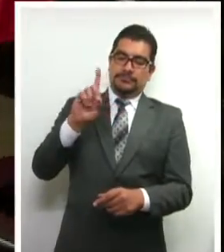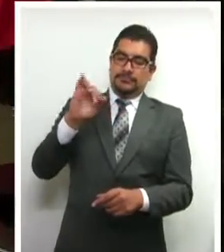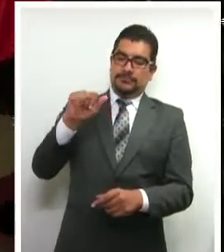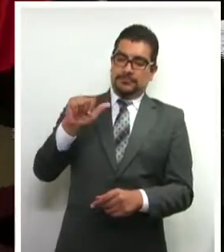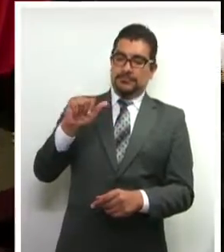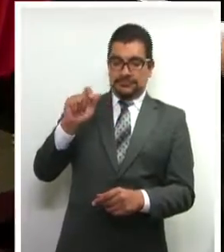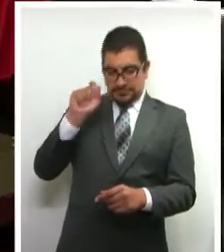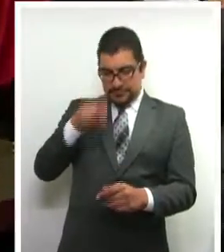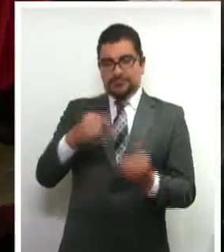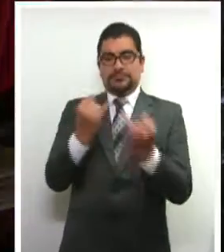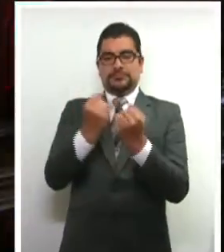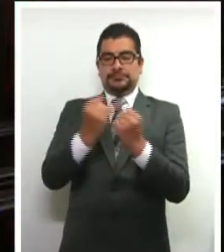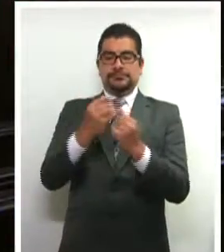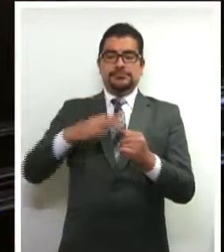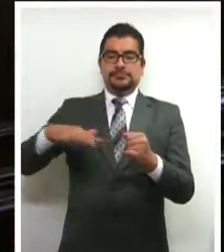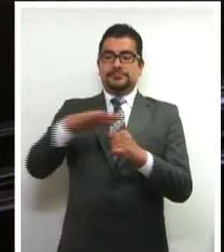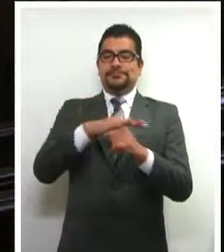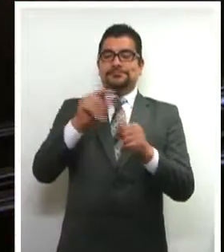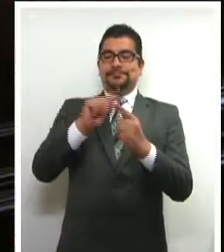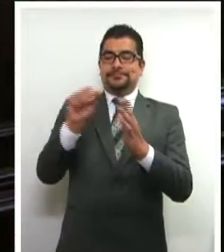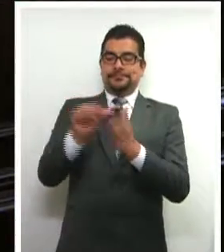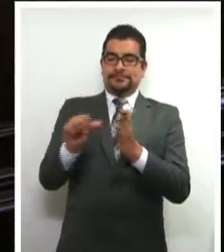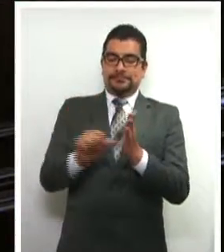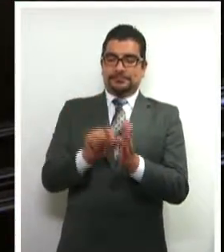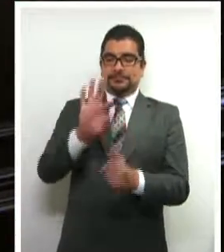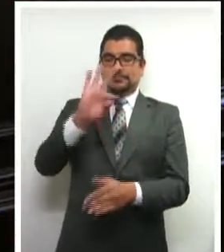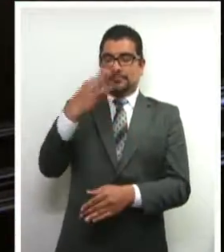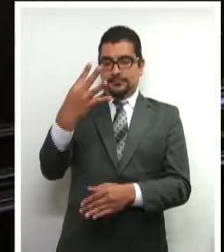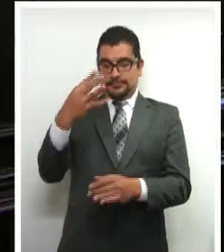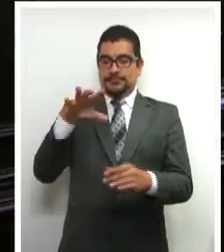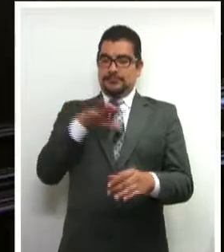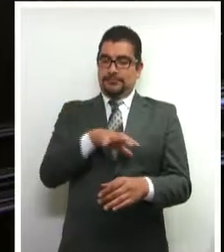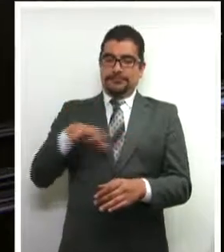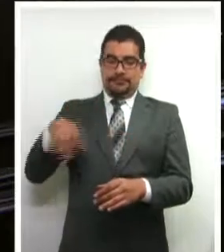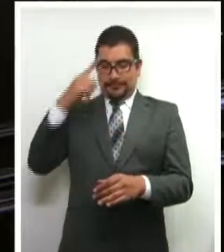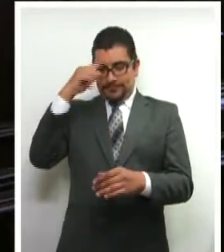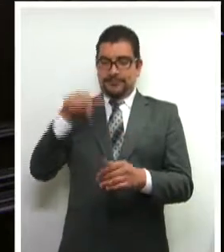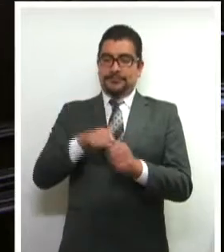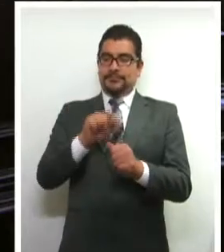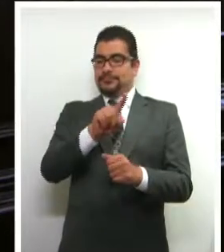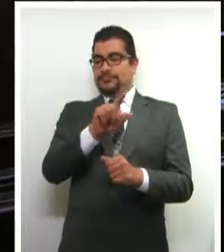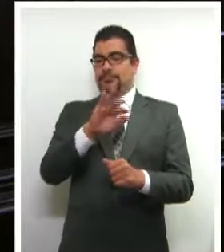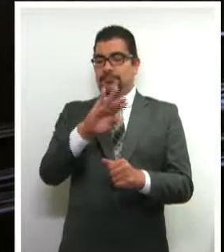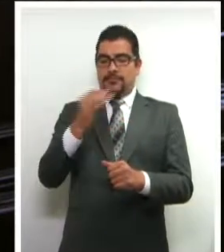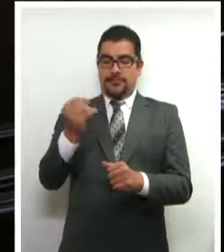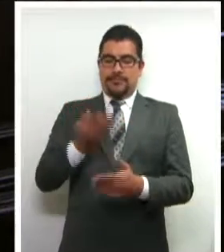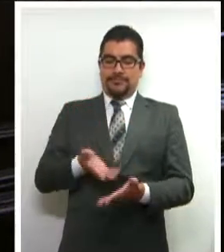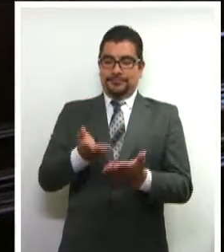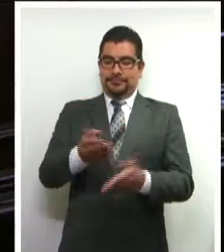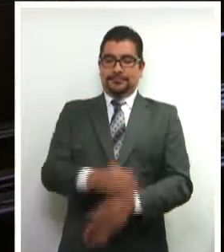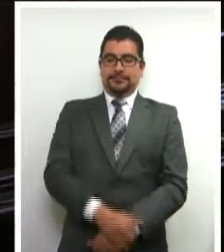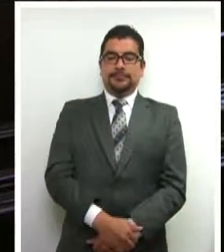alcaldías, también se refiere al artículo 44 y el artículo al 59.